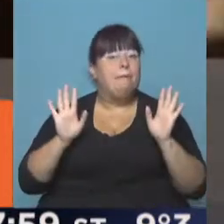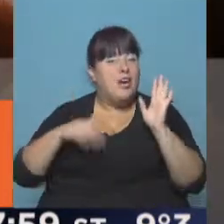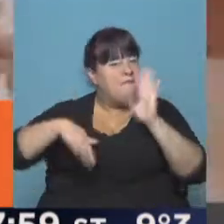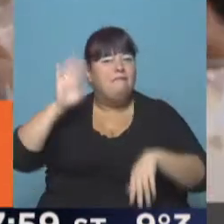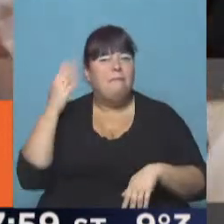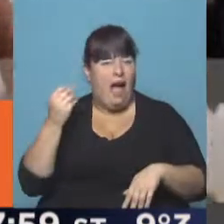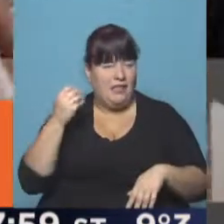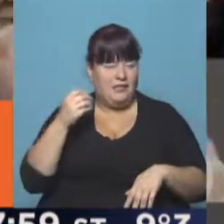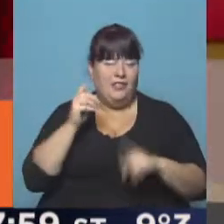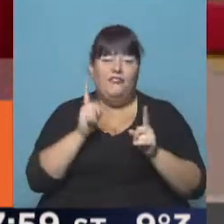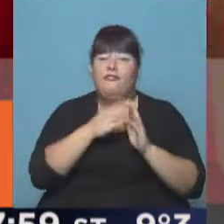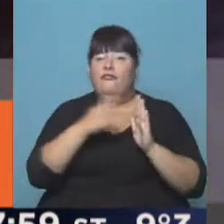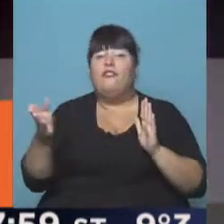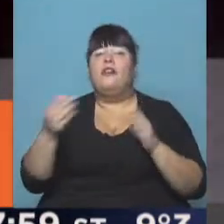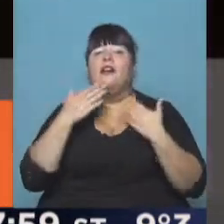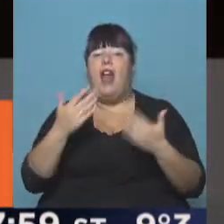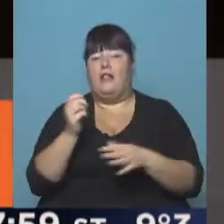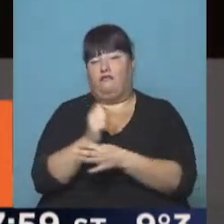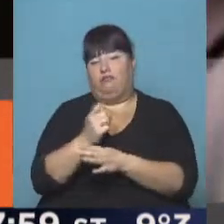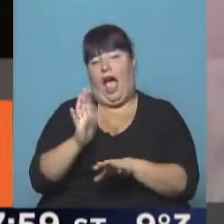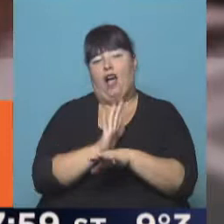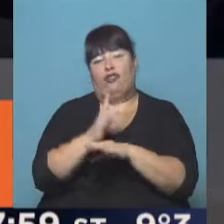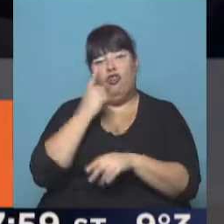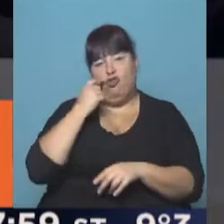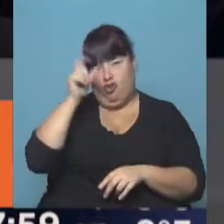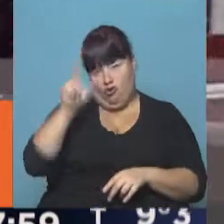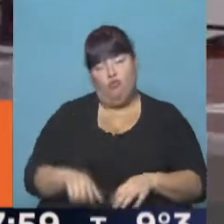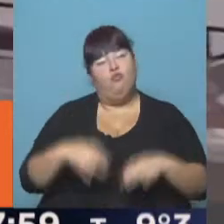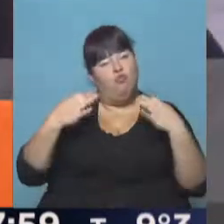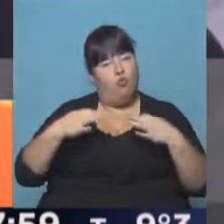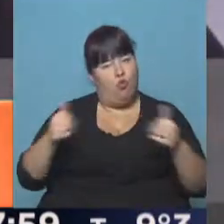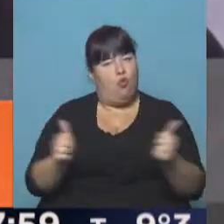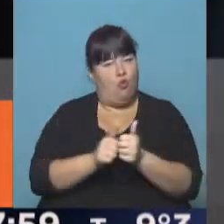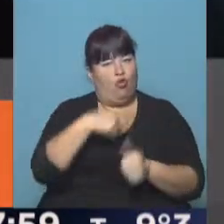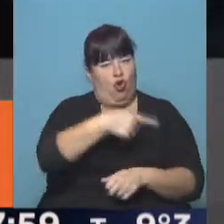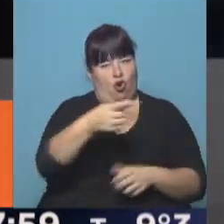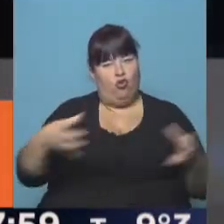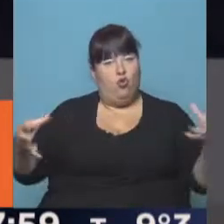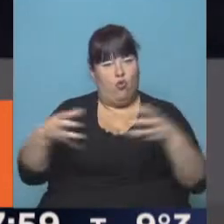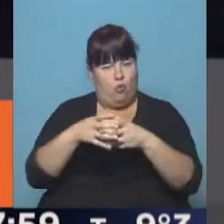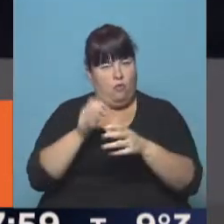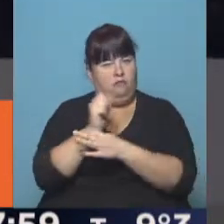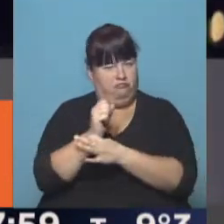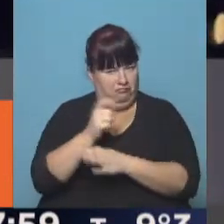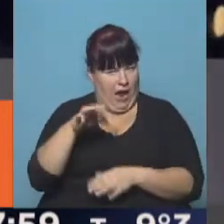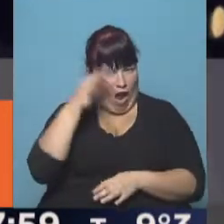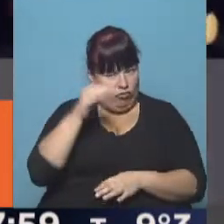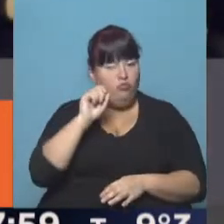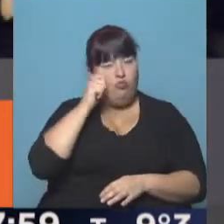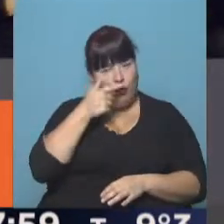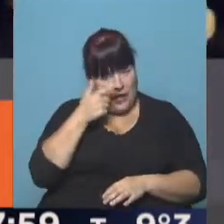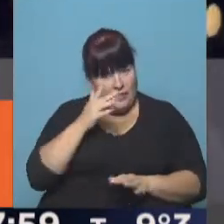todas las cosas se sostiene por la brillante actuación de Matthew McConaughey, muy bien acompañado por todo el resto del elenco.